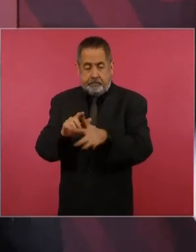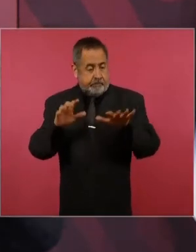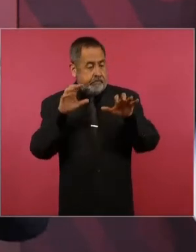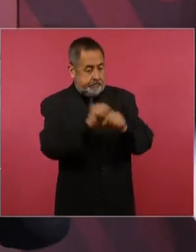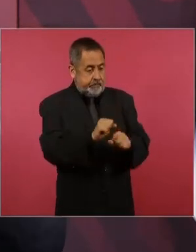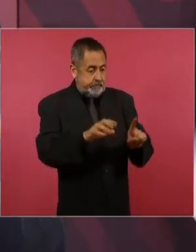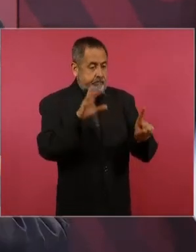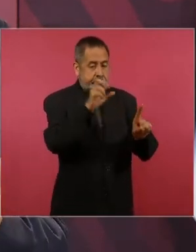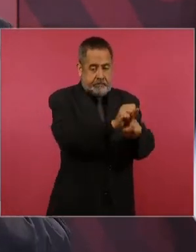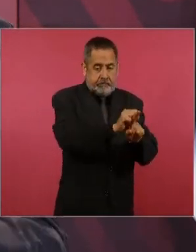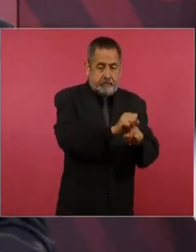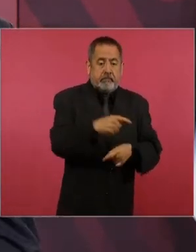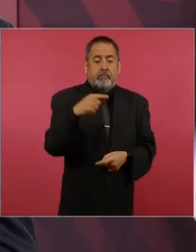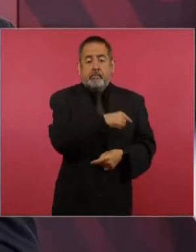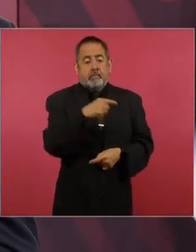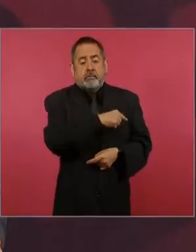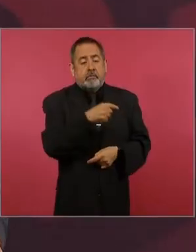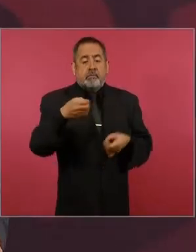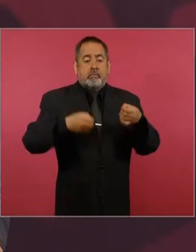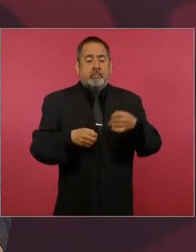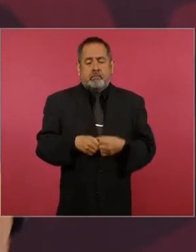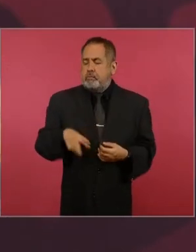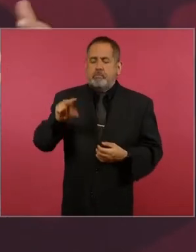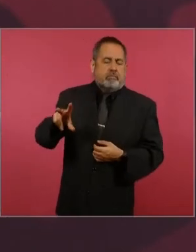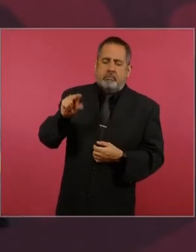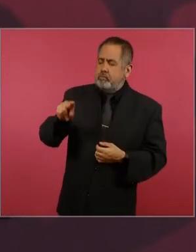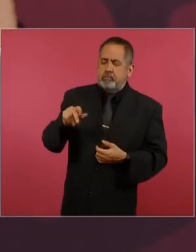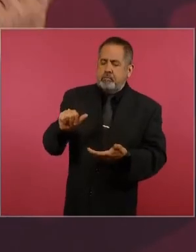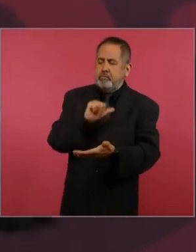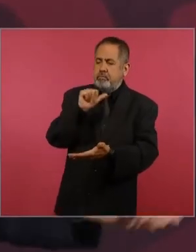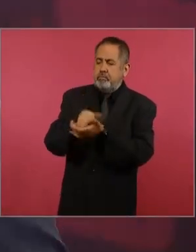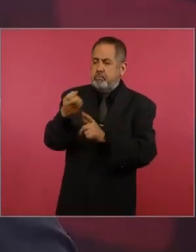se atrevió a decir de que